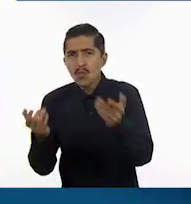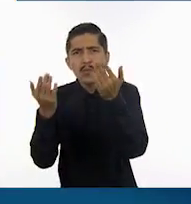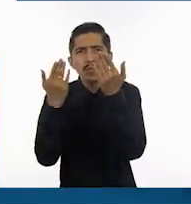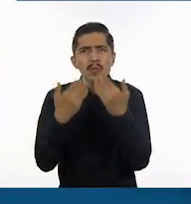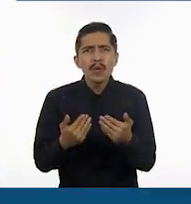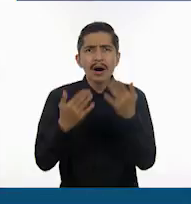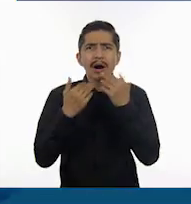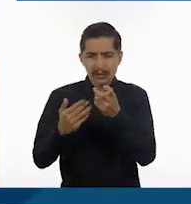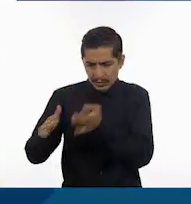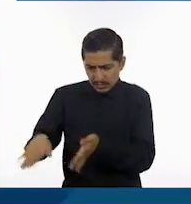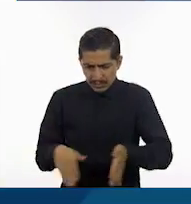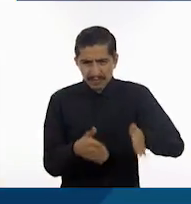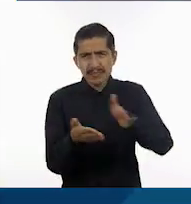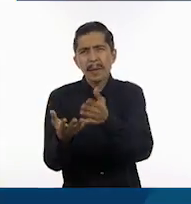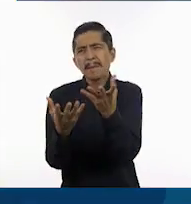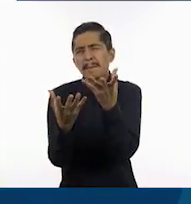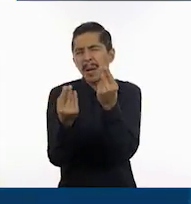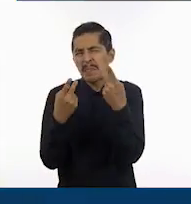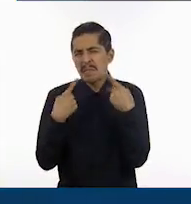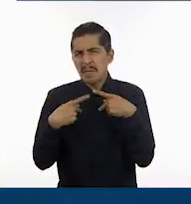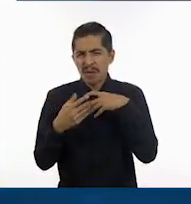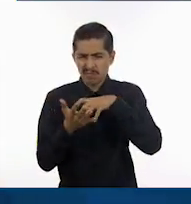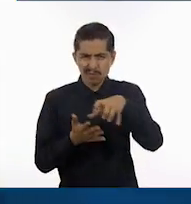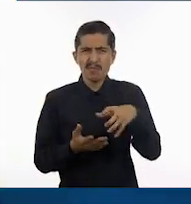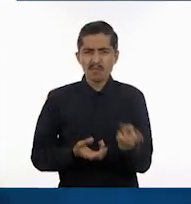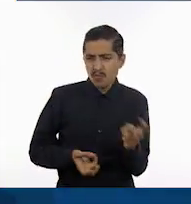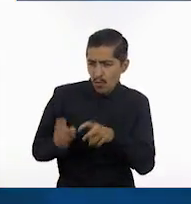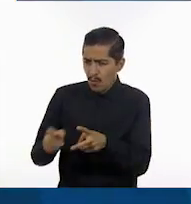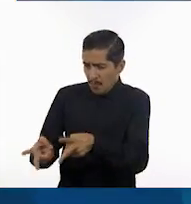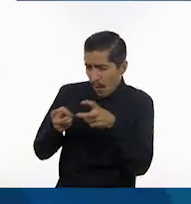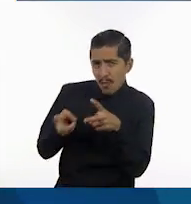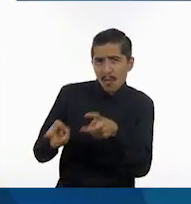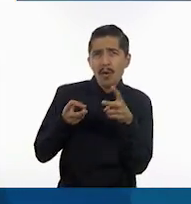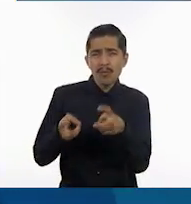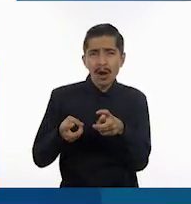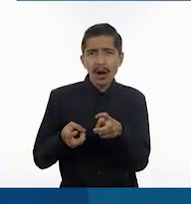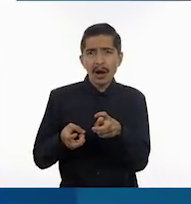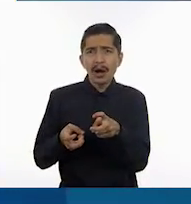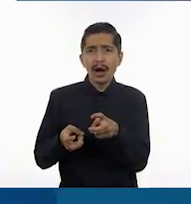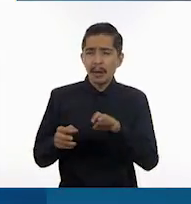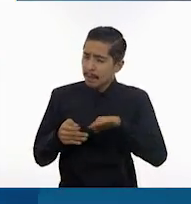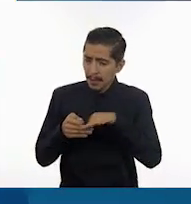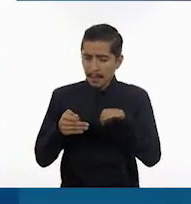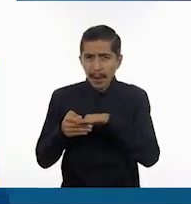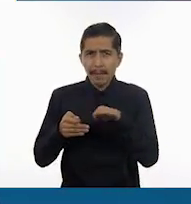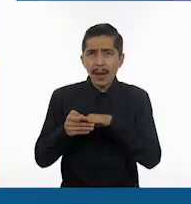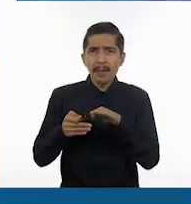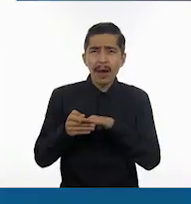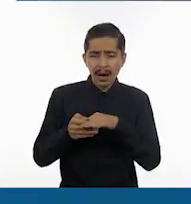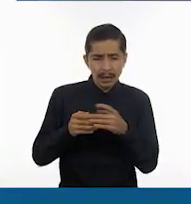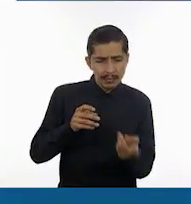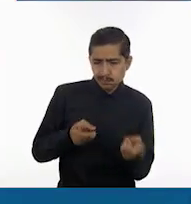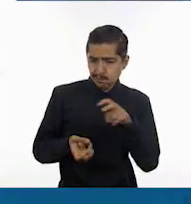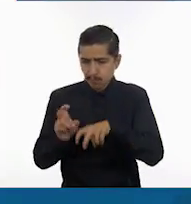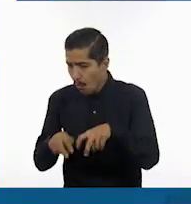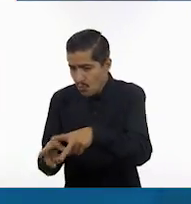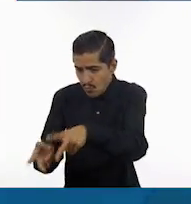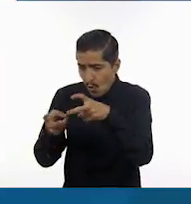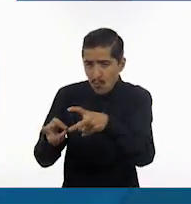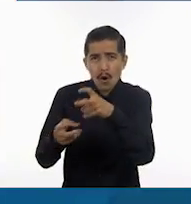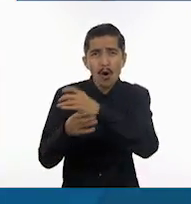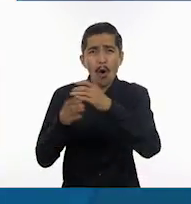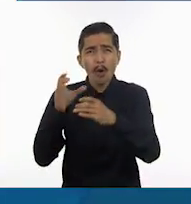de los caminos estaban llenos de bandidos. Con frecuencia, estos atracaban a los viajeros y los despojaban de sus